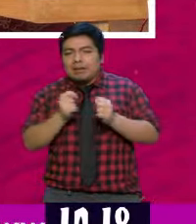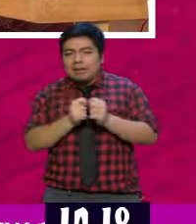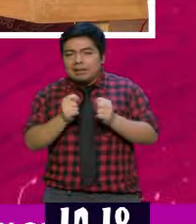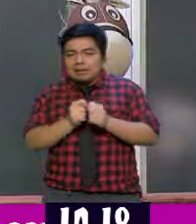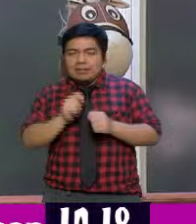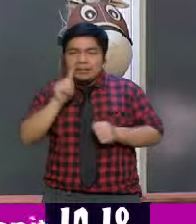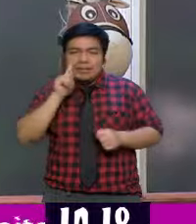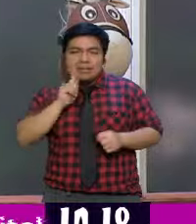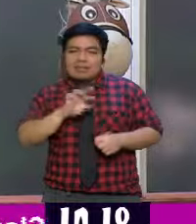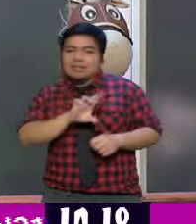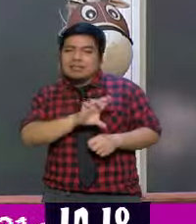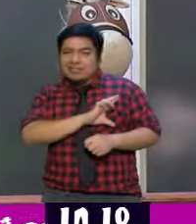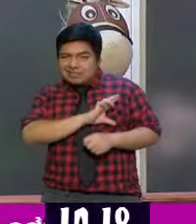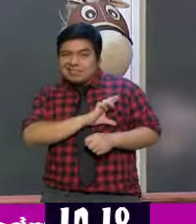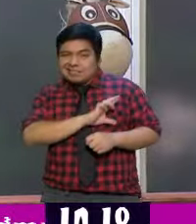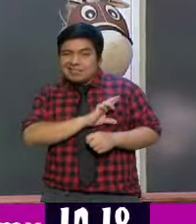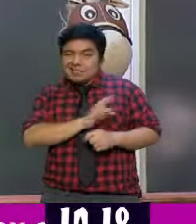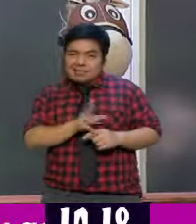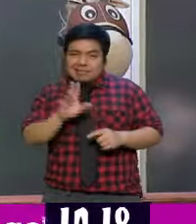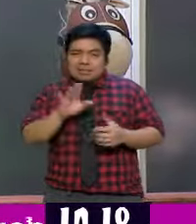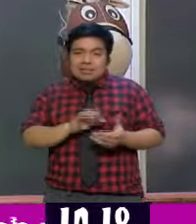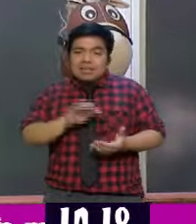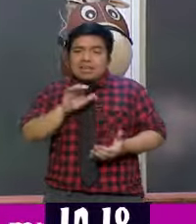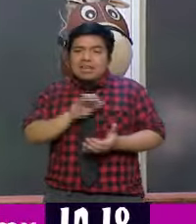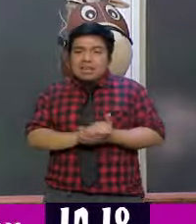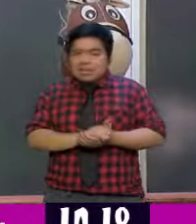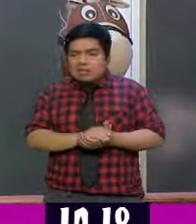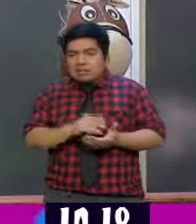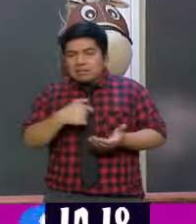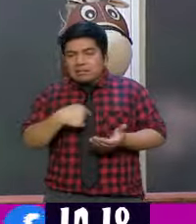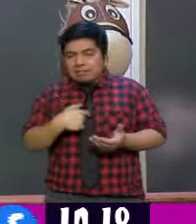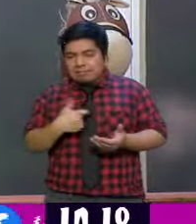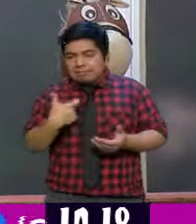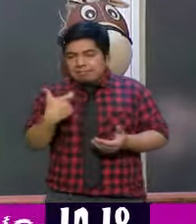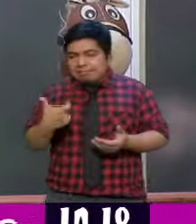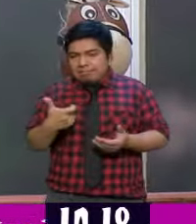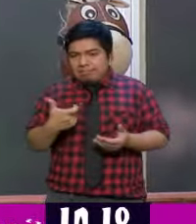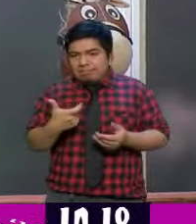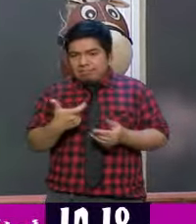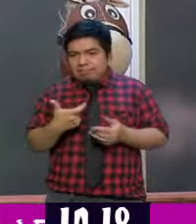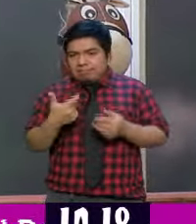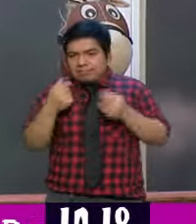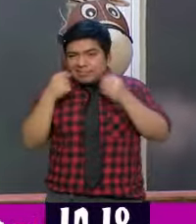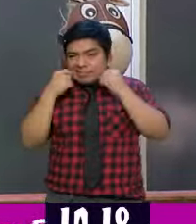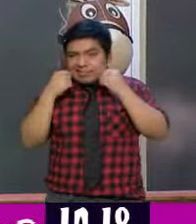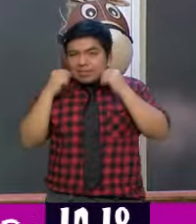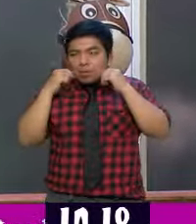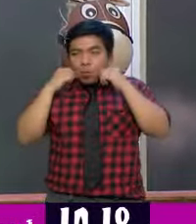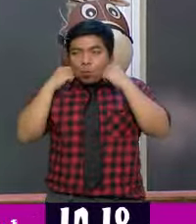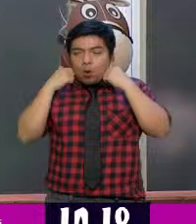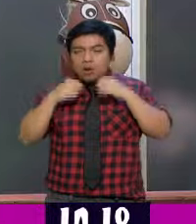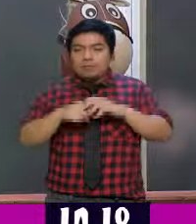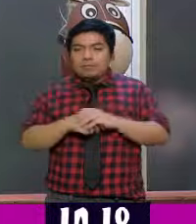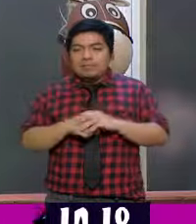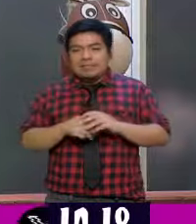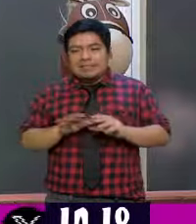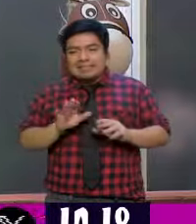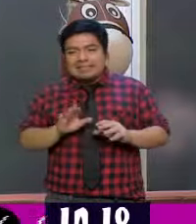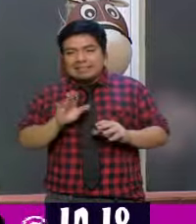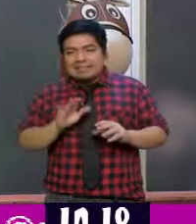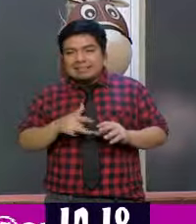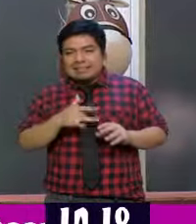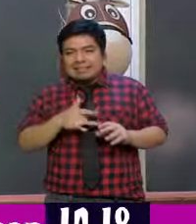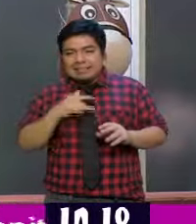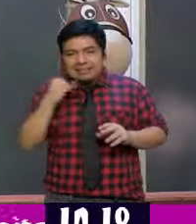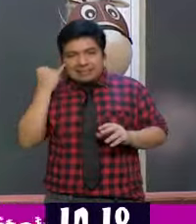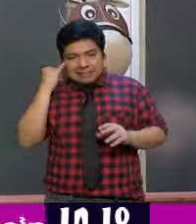eterna solterona. La que el marido le dice, oye, pues yo tengo una lanita y si te cambias tantito aquí los pómulos, estás muy autóctona, mami, sobre todo